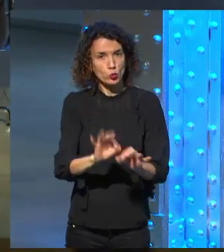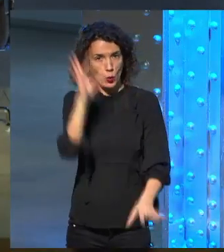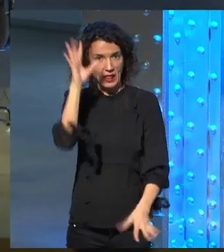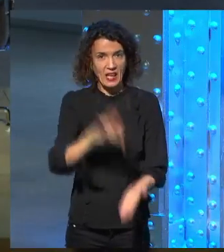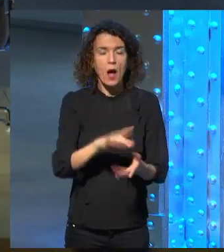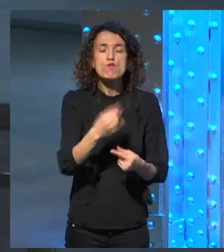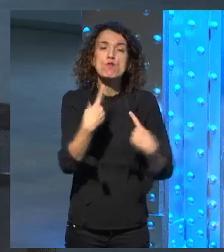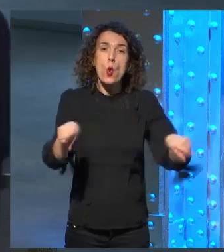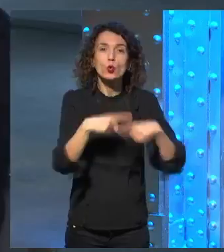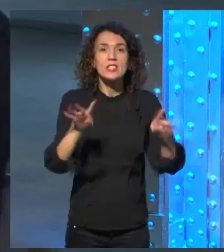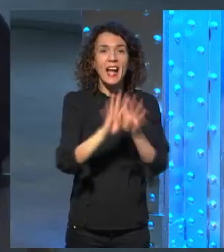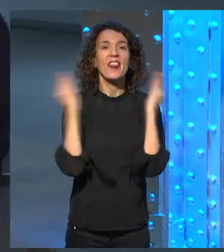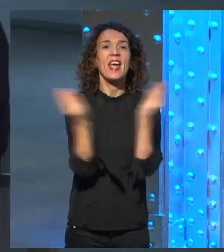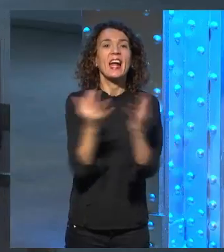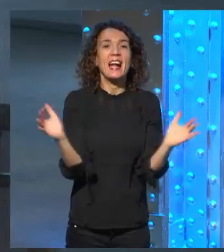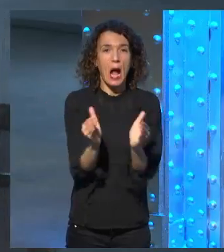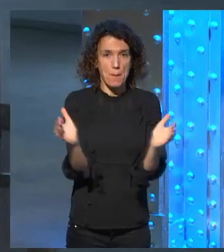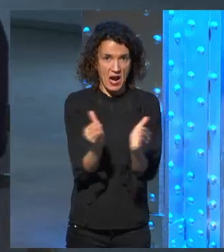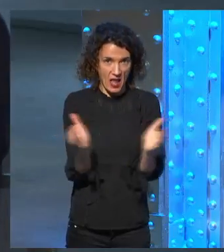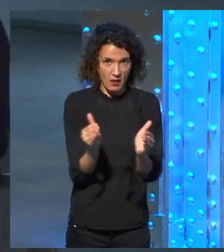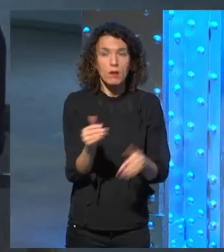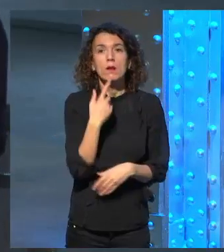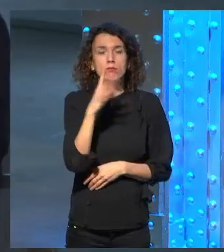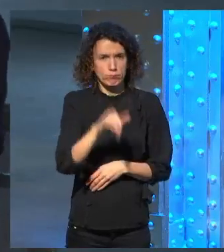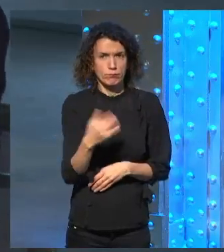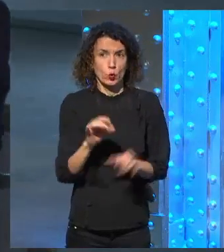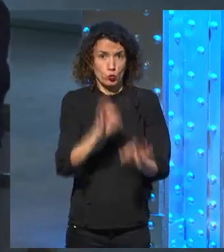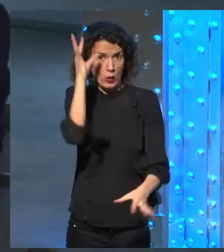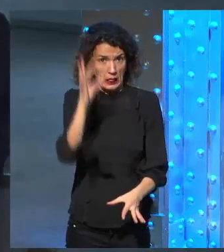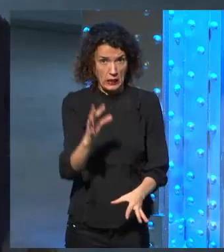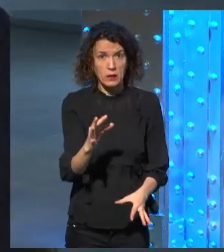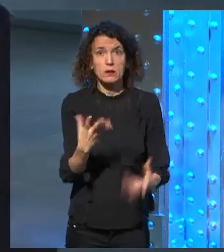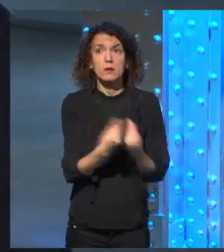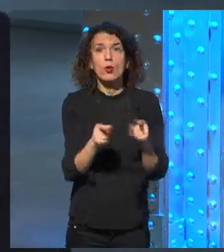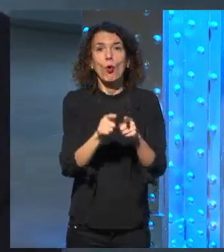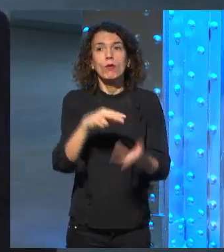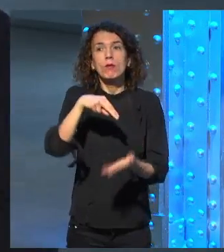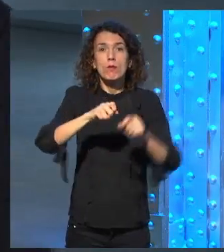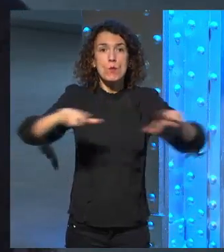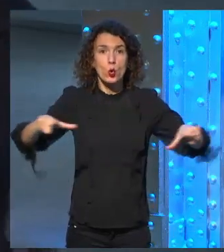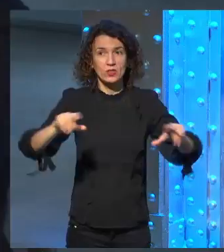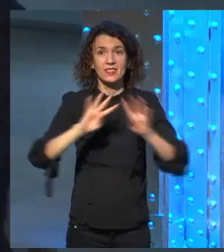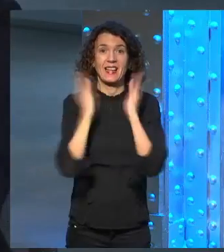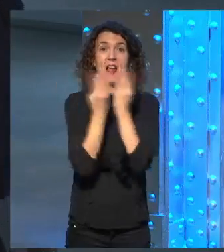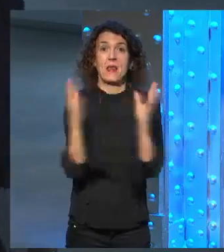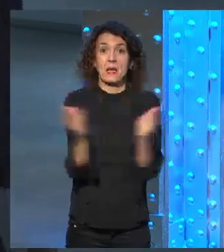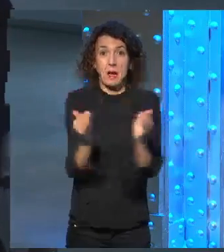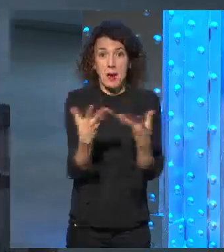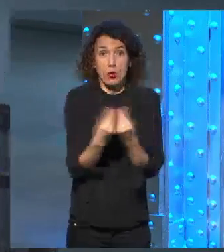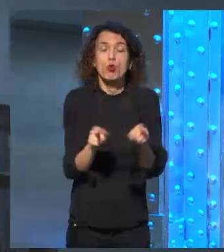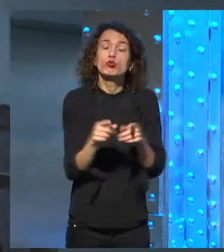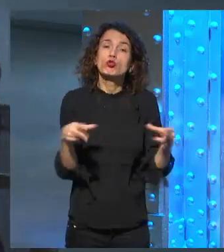tienes la fortuna de haber hecho música de cámara, que además yo he tenido la fortuna y la sigo teniendo de compartir escenarios de música de cámara pues